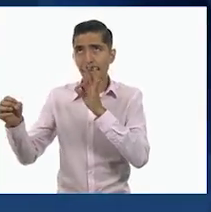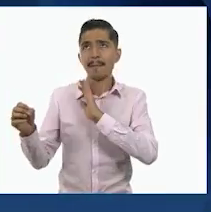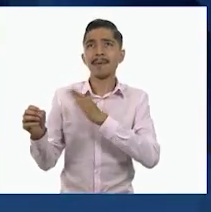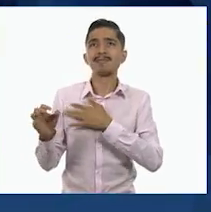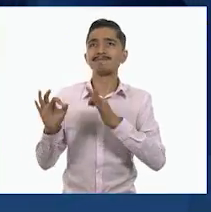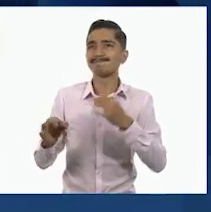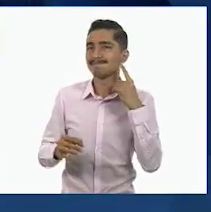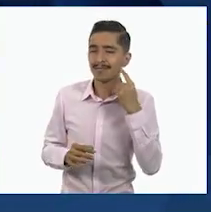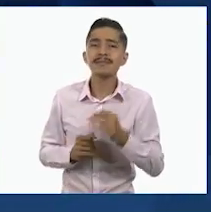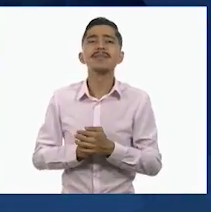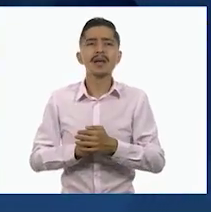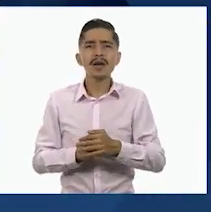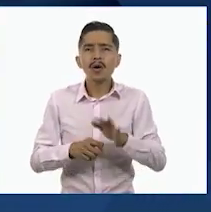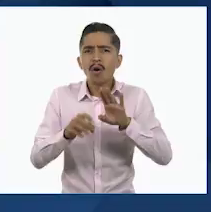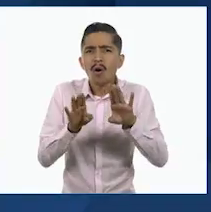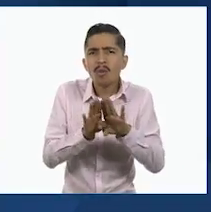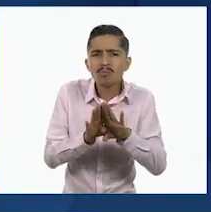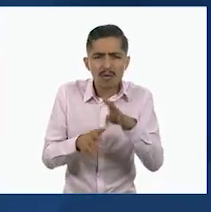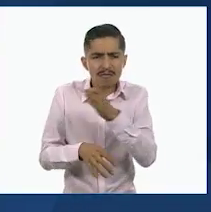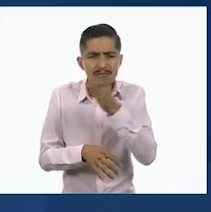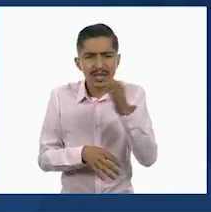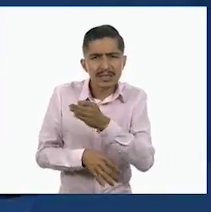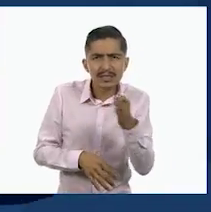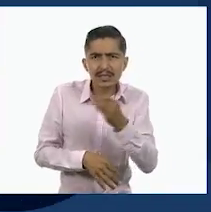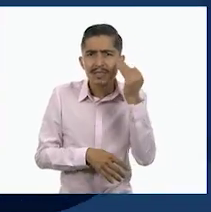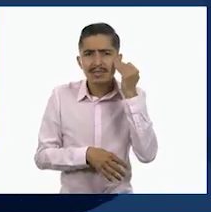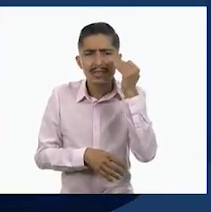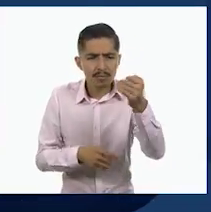para determinar tiempos de los acontecimientos?